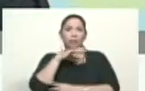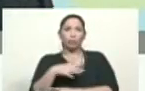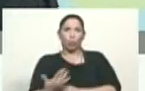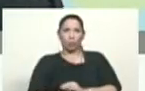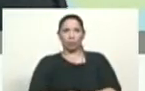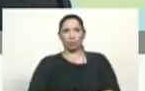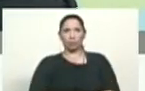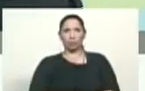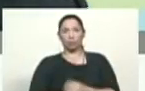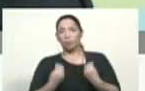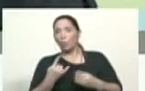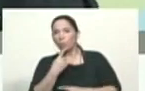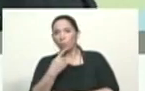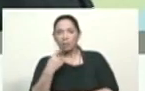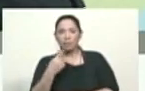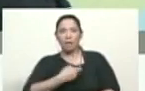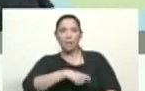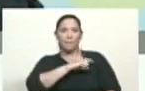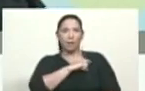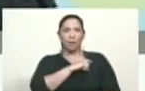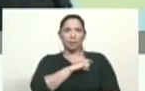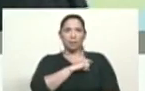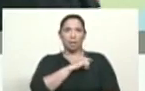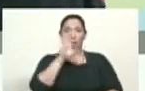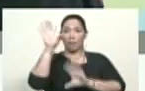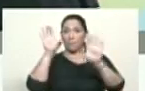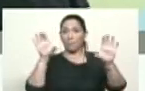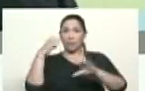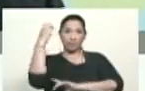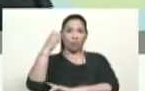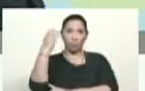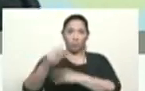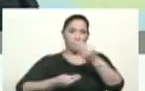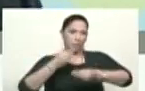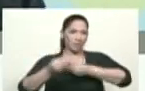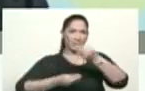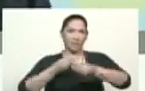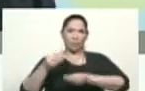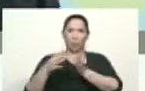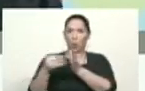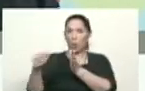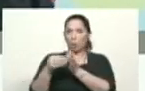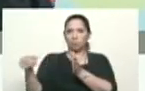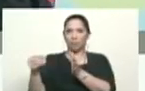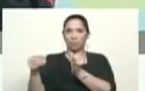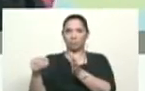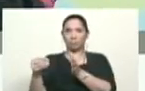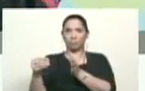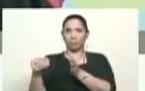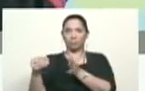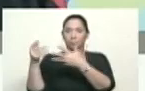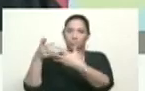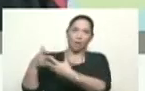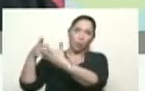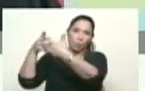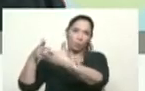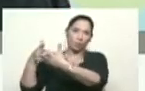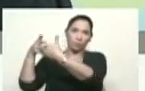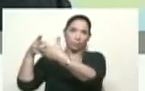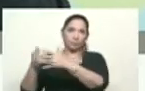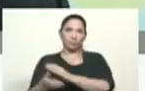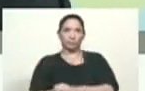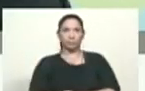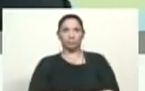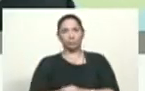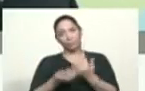Como dicen en España, los países europeos están haciendo seguidilla a Estados Unidos en